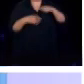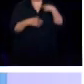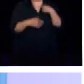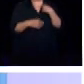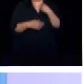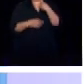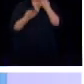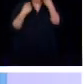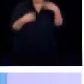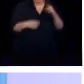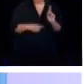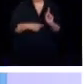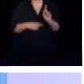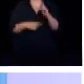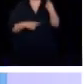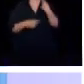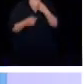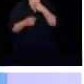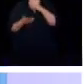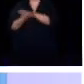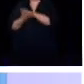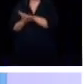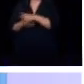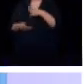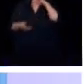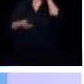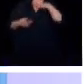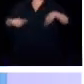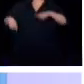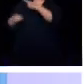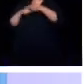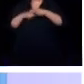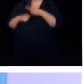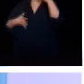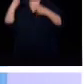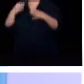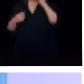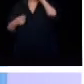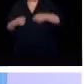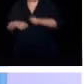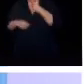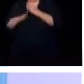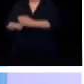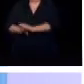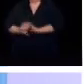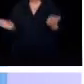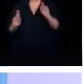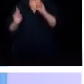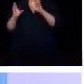dos debates realmente empezó a crecer, se lo menciona, nosotros estamos recorriendo mucho toda la provincia y